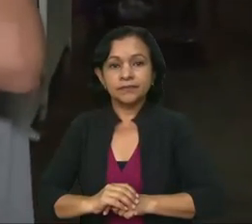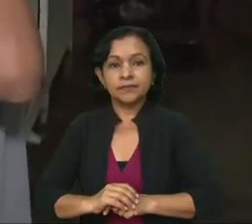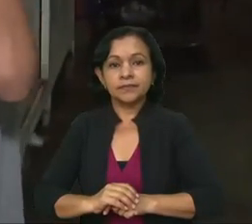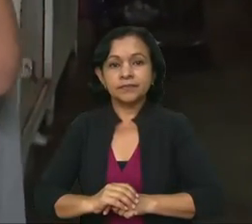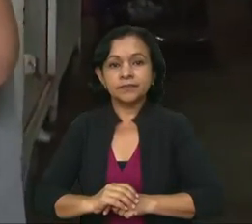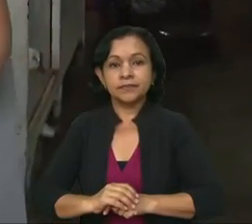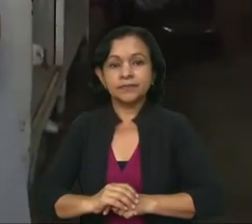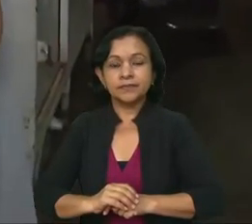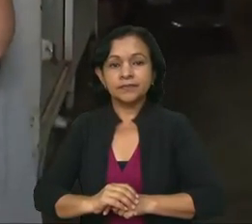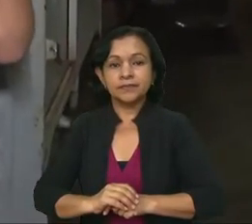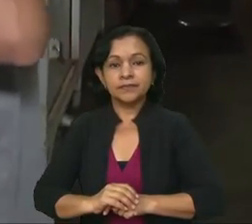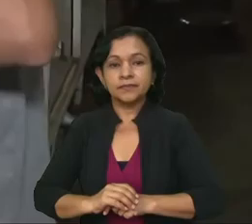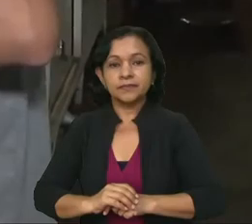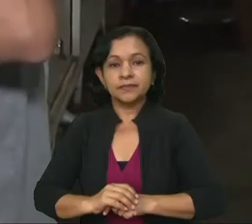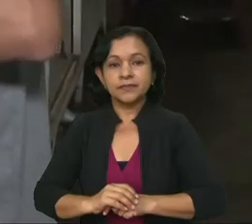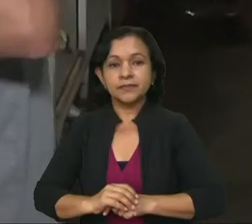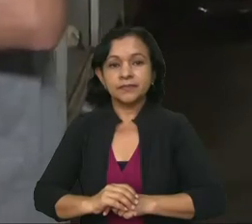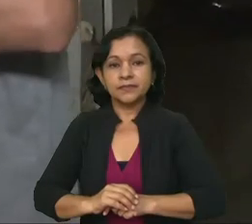Claro.